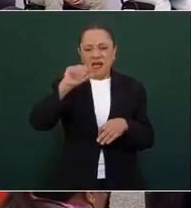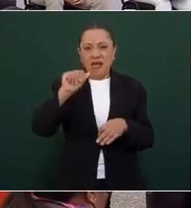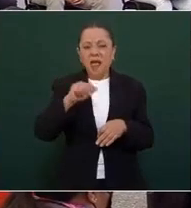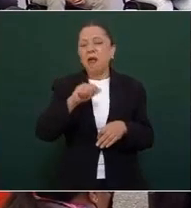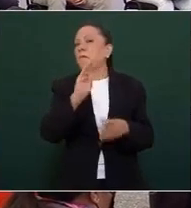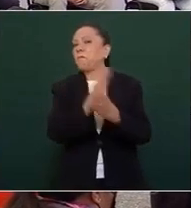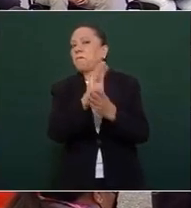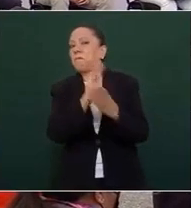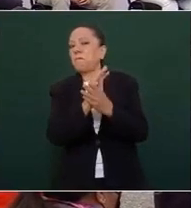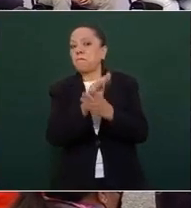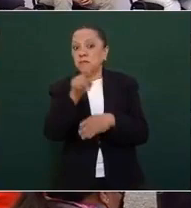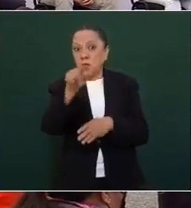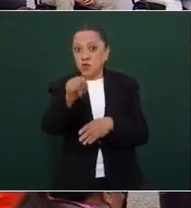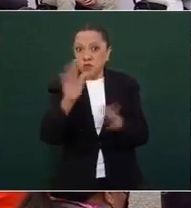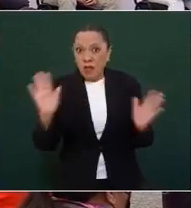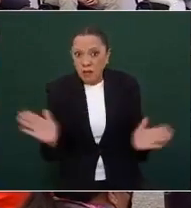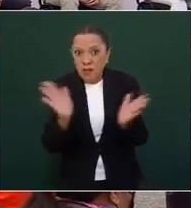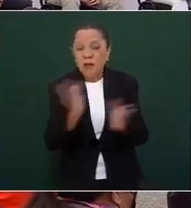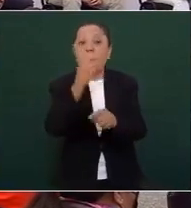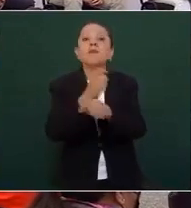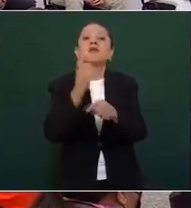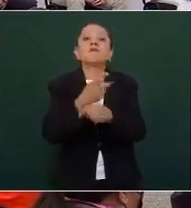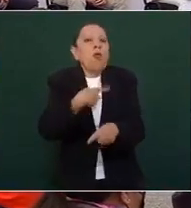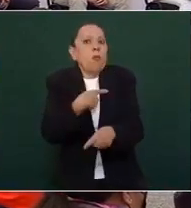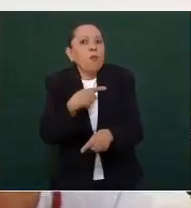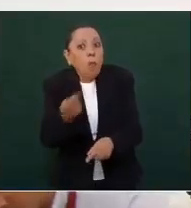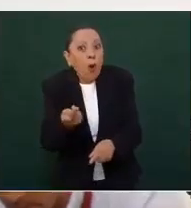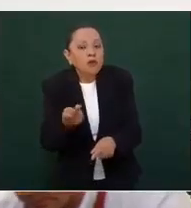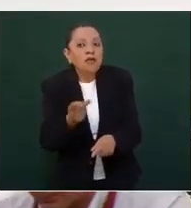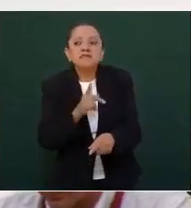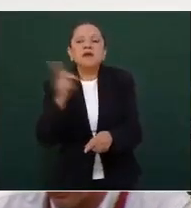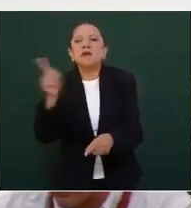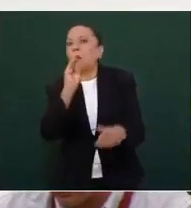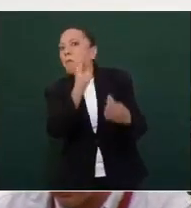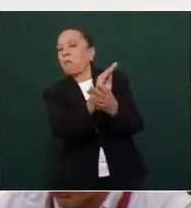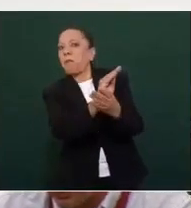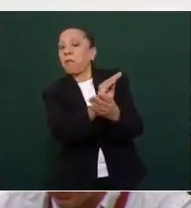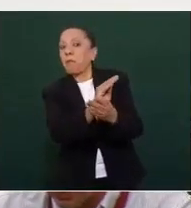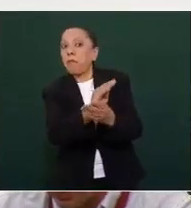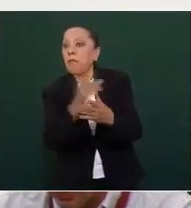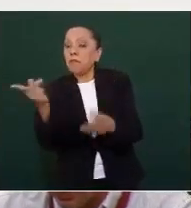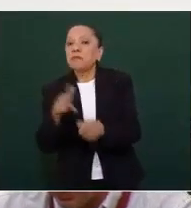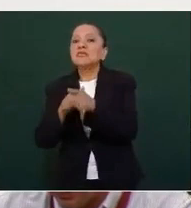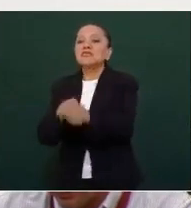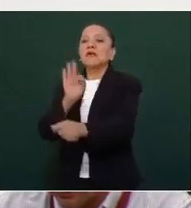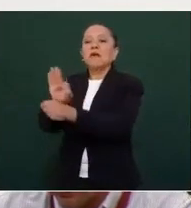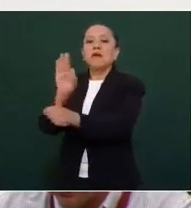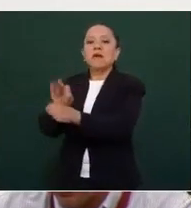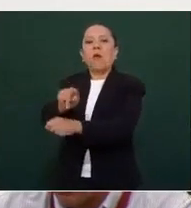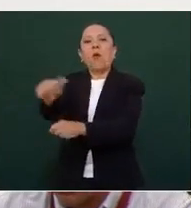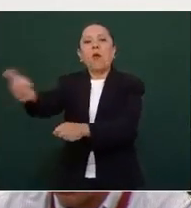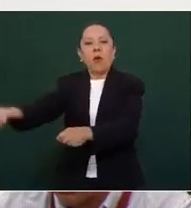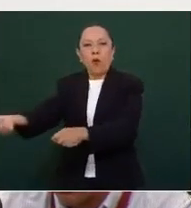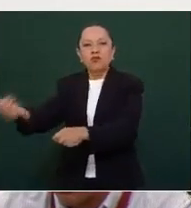Que usted impulsa de primero los pobres y no se ponen en los zapatos del pueblo, porque siguen protegiendo los intereses de los